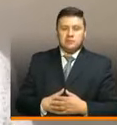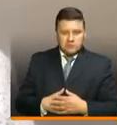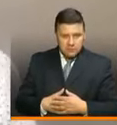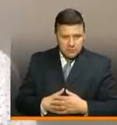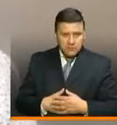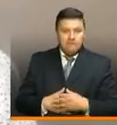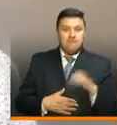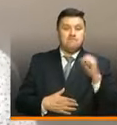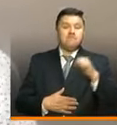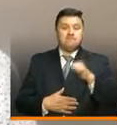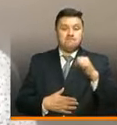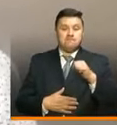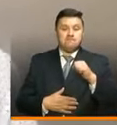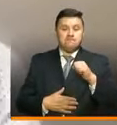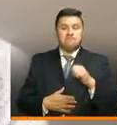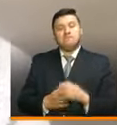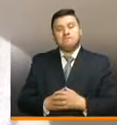Sí,